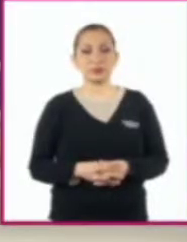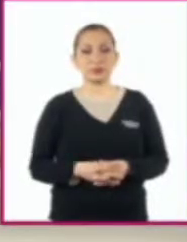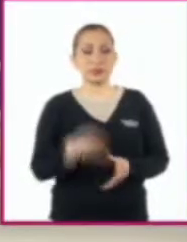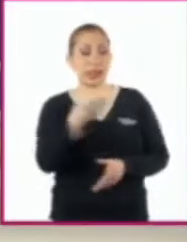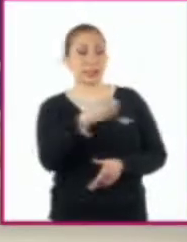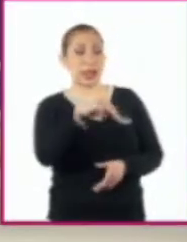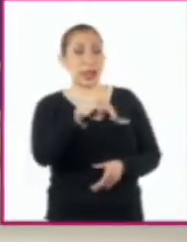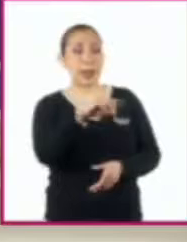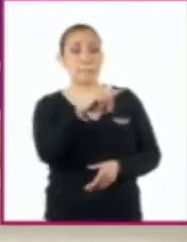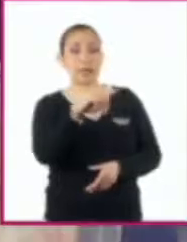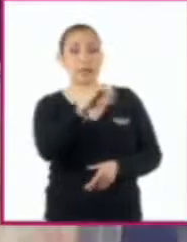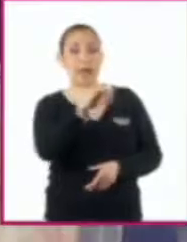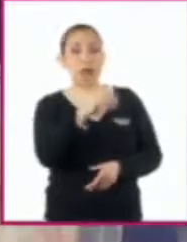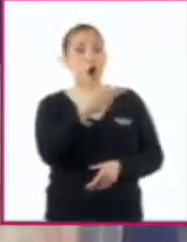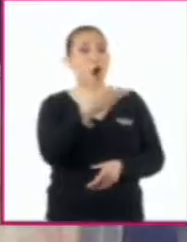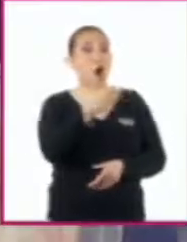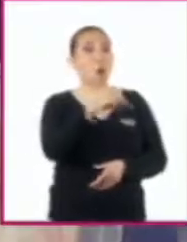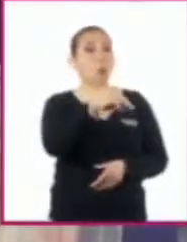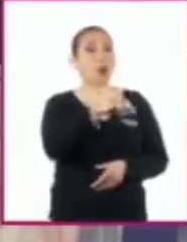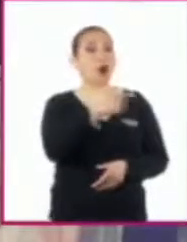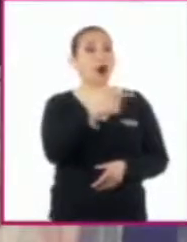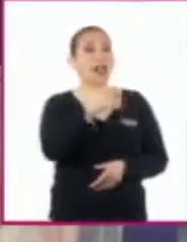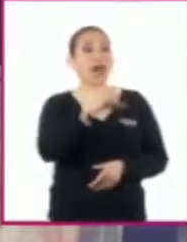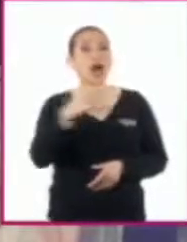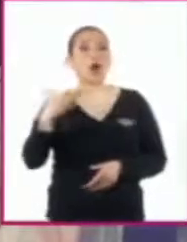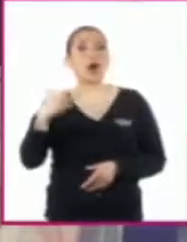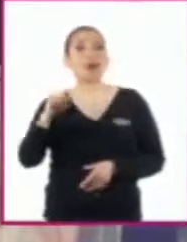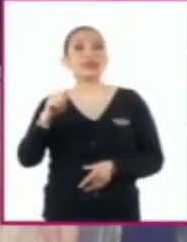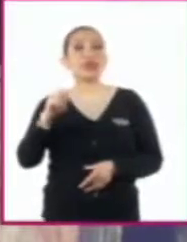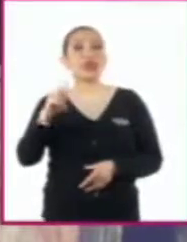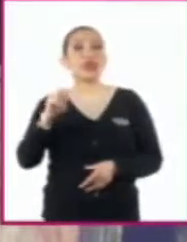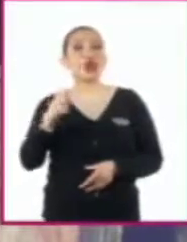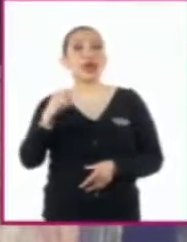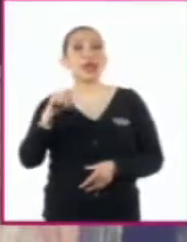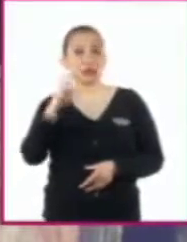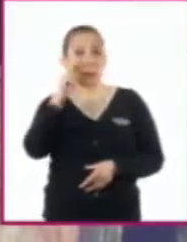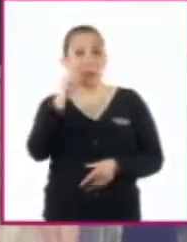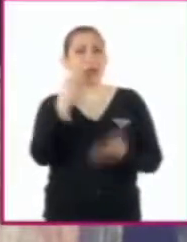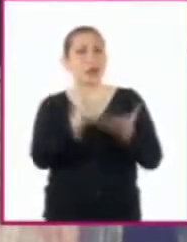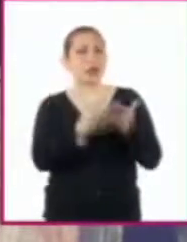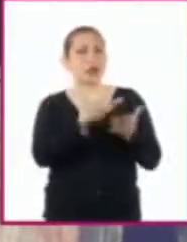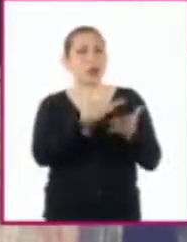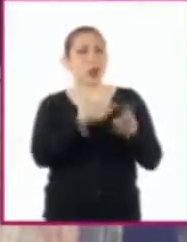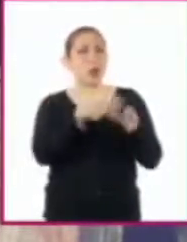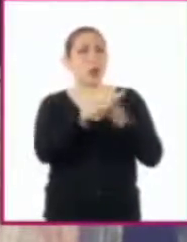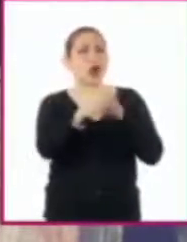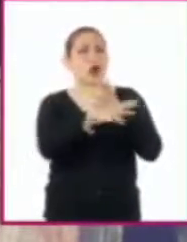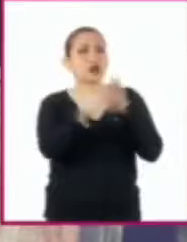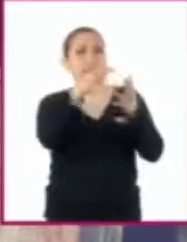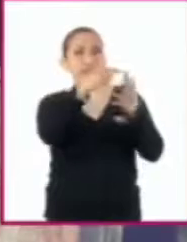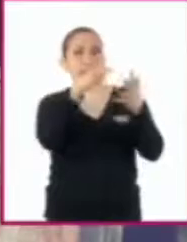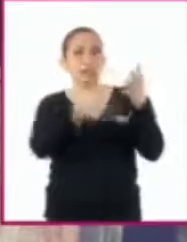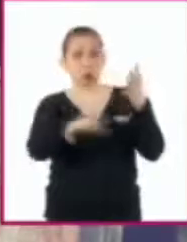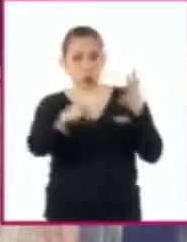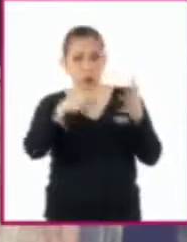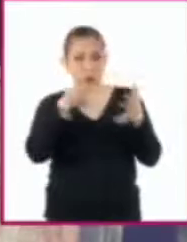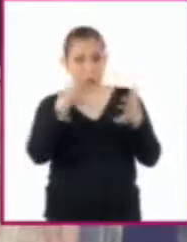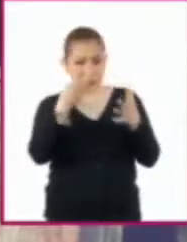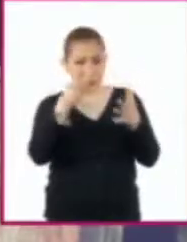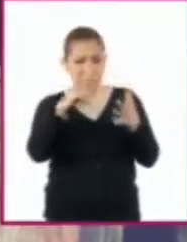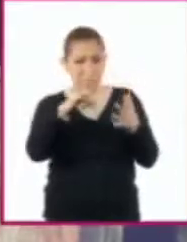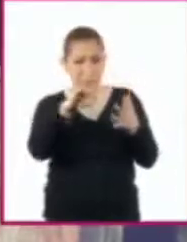¿Es una mezcla homogénea o heterogénea? Identifiquen los componentes de la mezcla. ¿Han ocupado esta